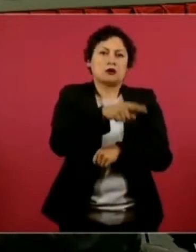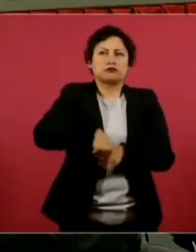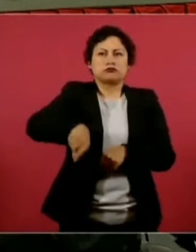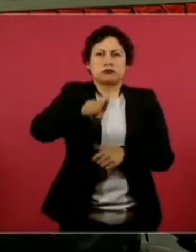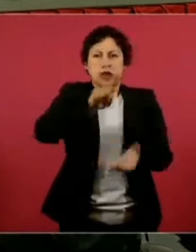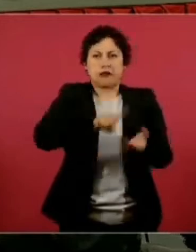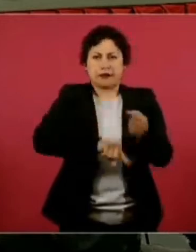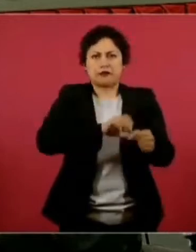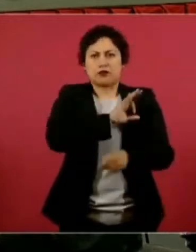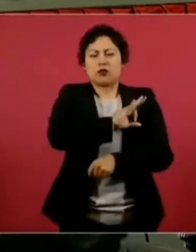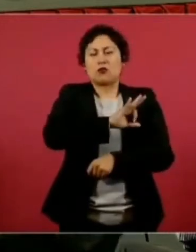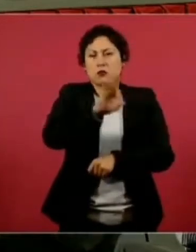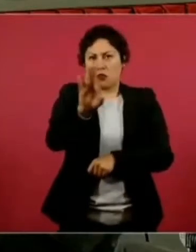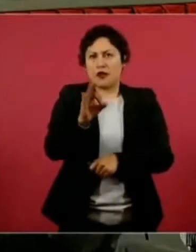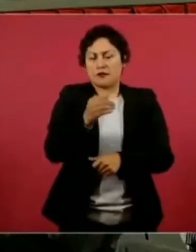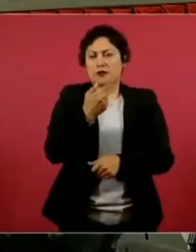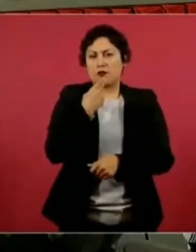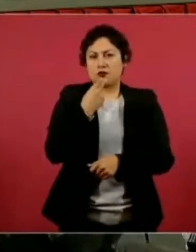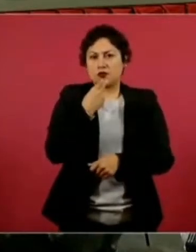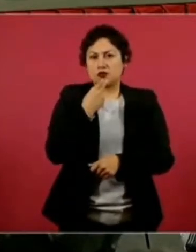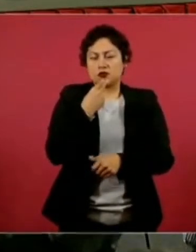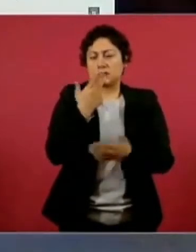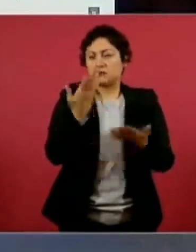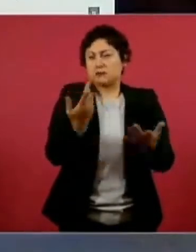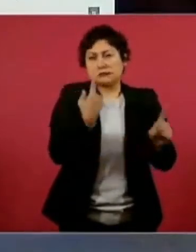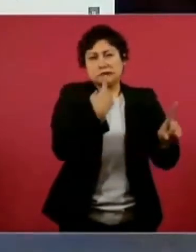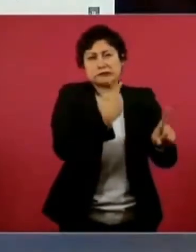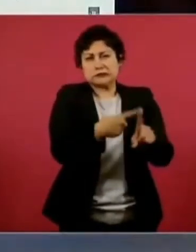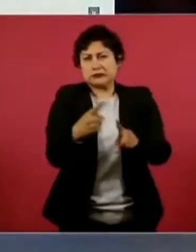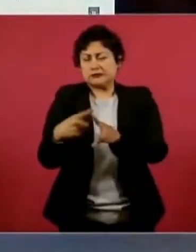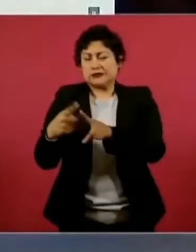este proceso, y en toda la cadena de valor, de